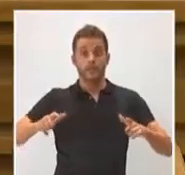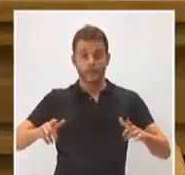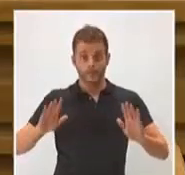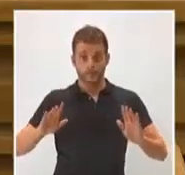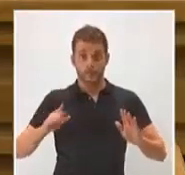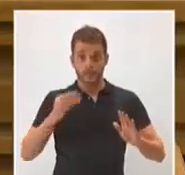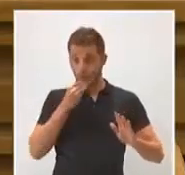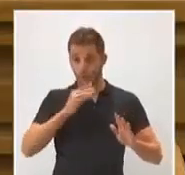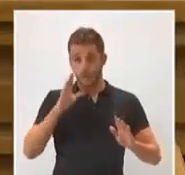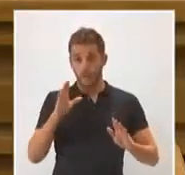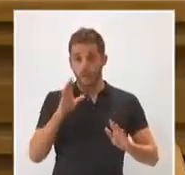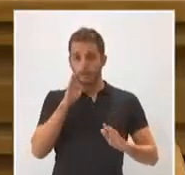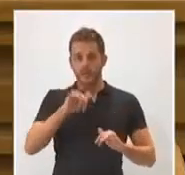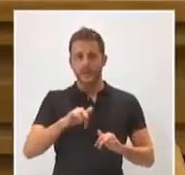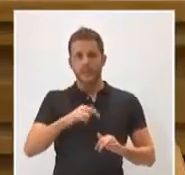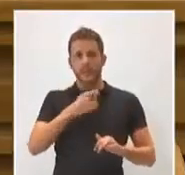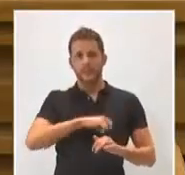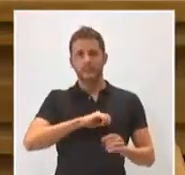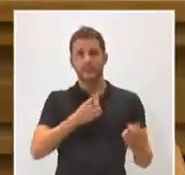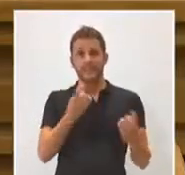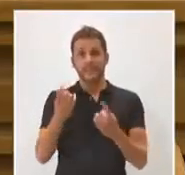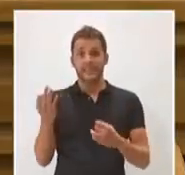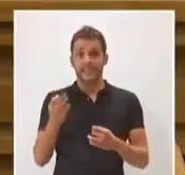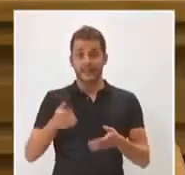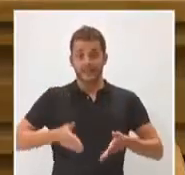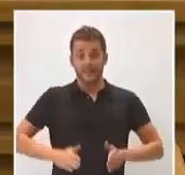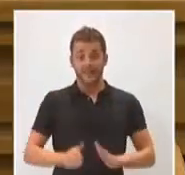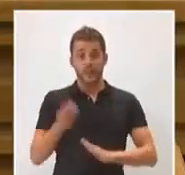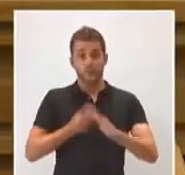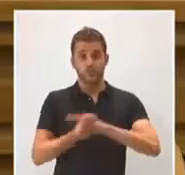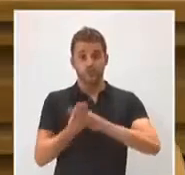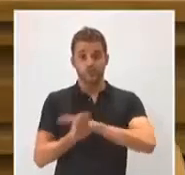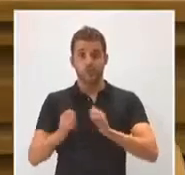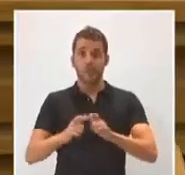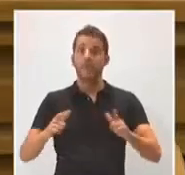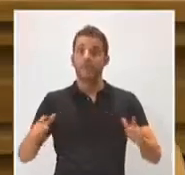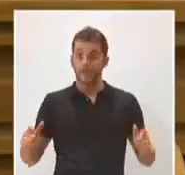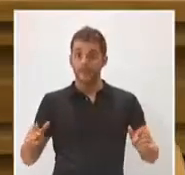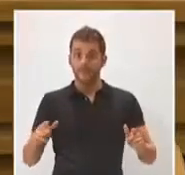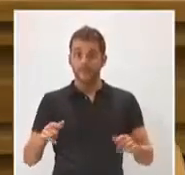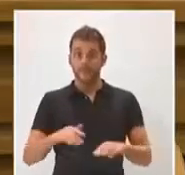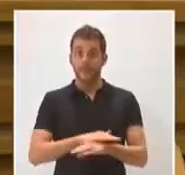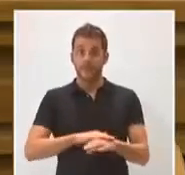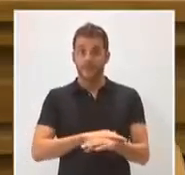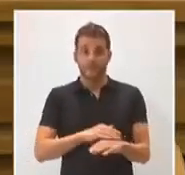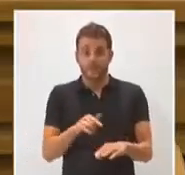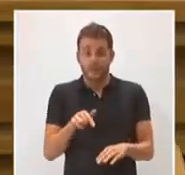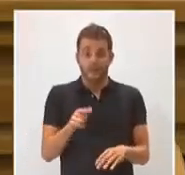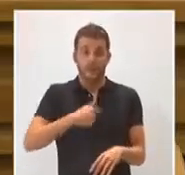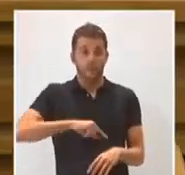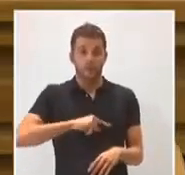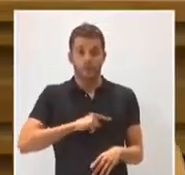porque lo que se necesita este país es que dé más hijos es que además niños te ha dicho que el gobierno es muy poquito que hacer pero